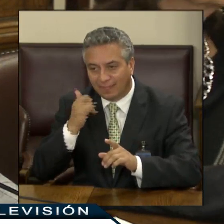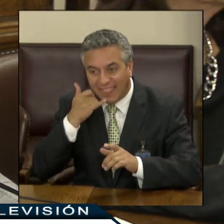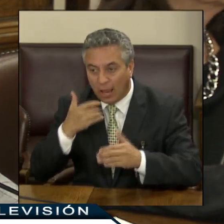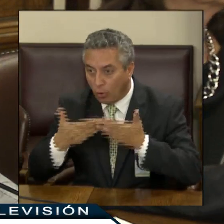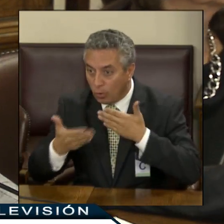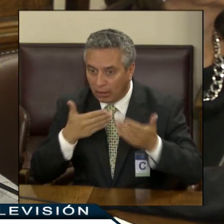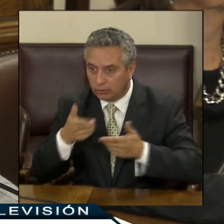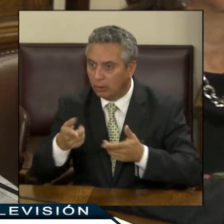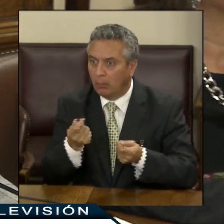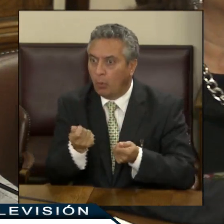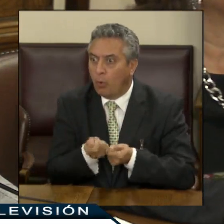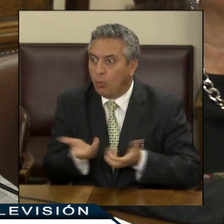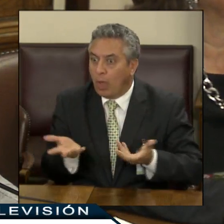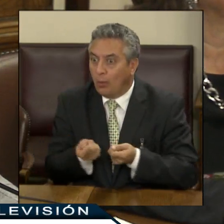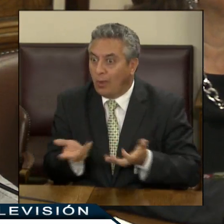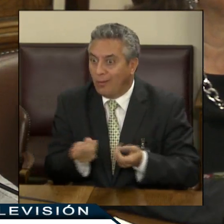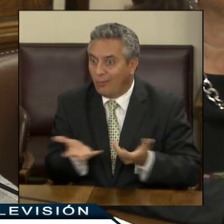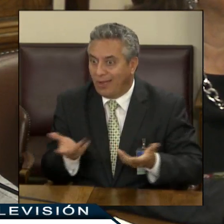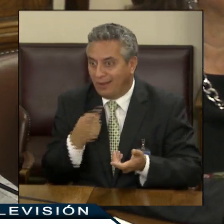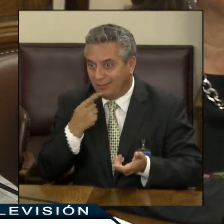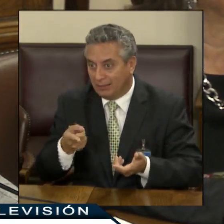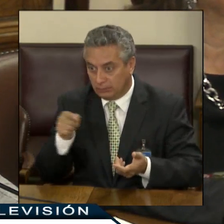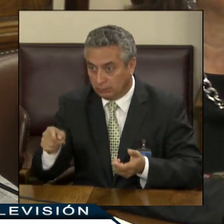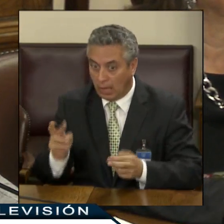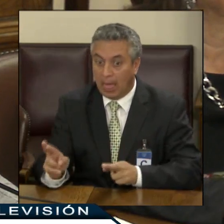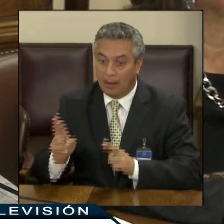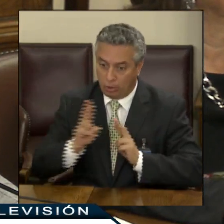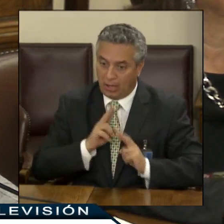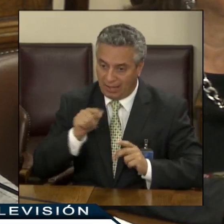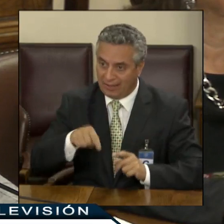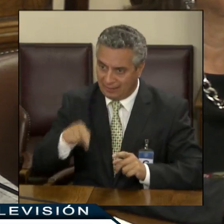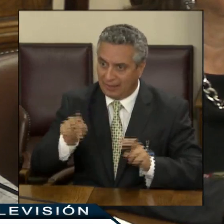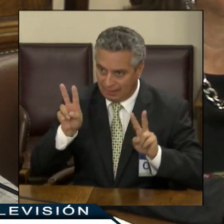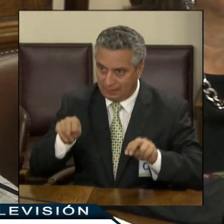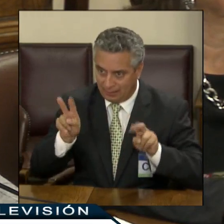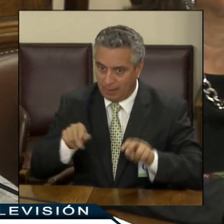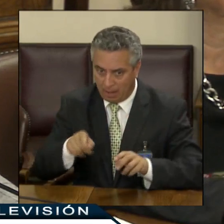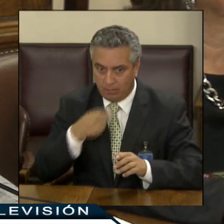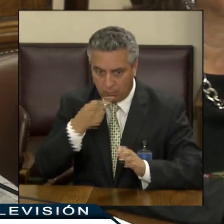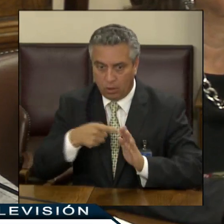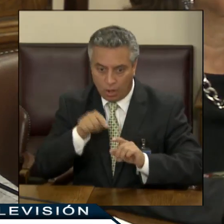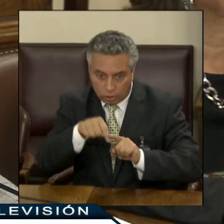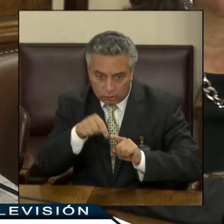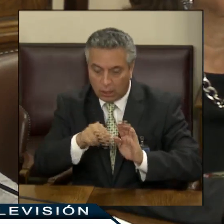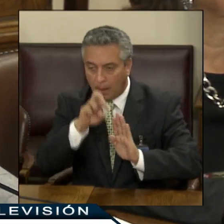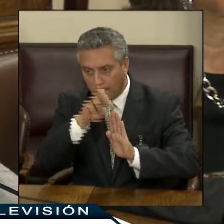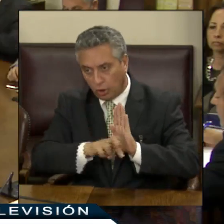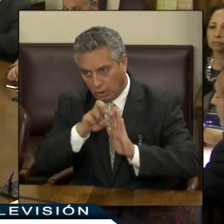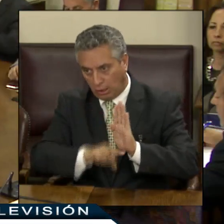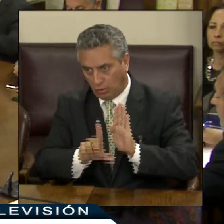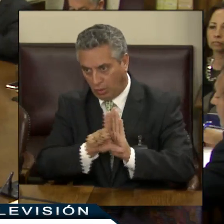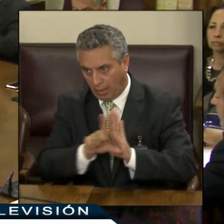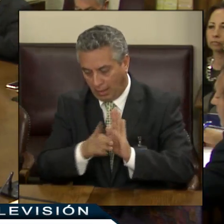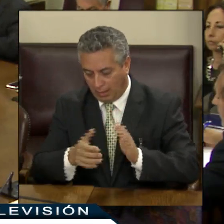escasez de recurs de para responder a este tema al interés de la del proyecto de